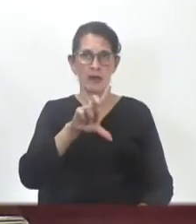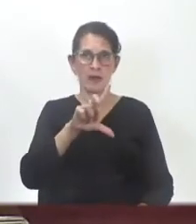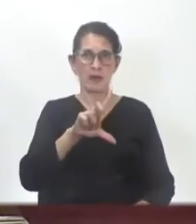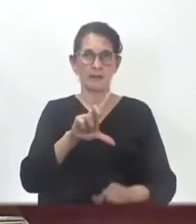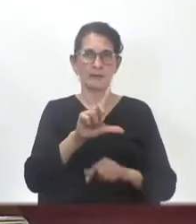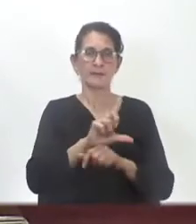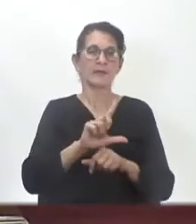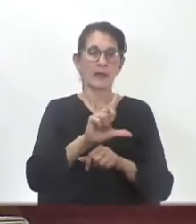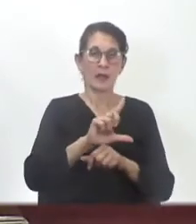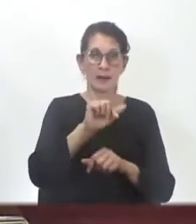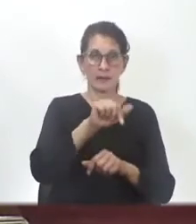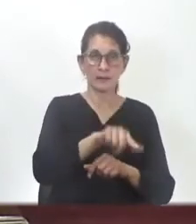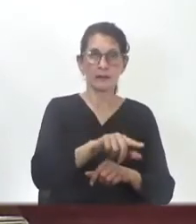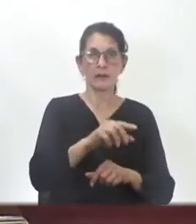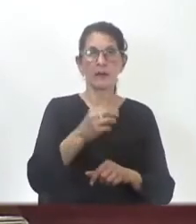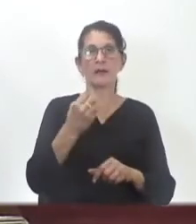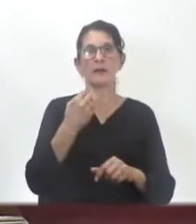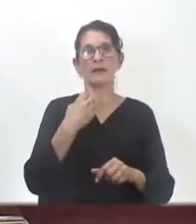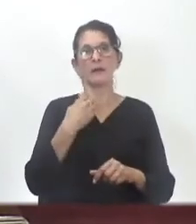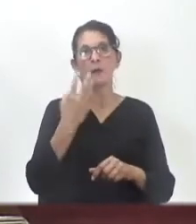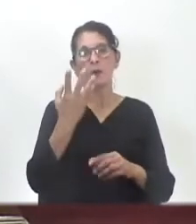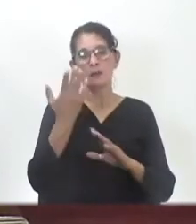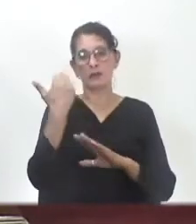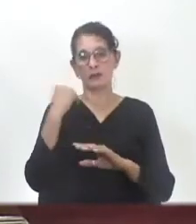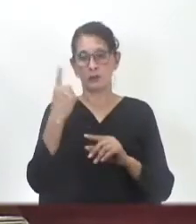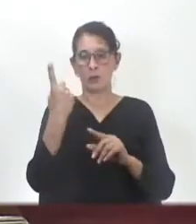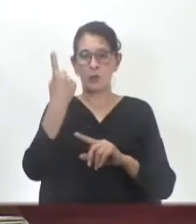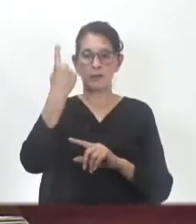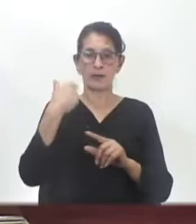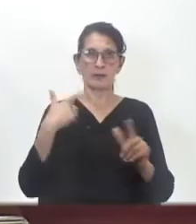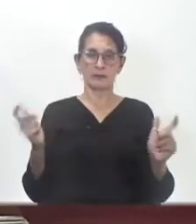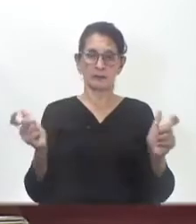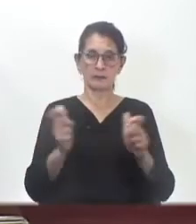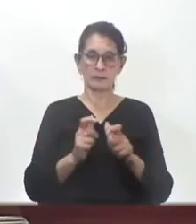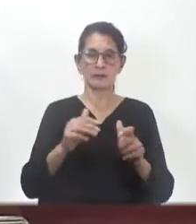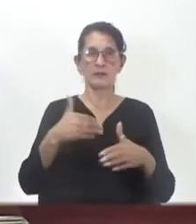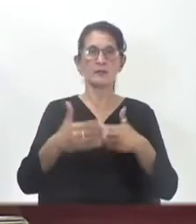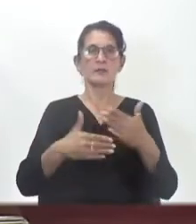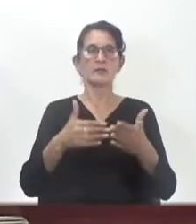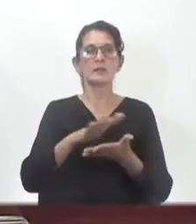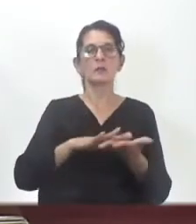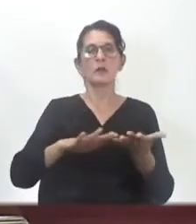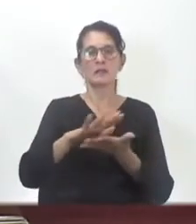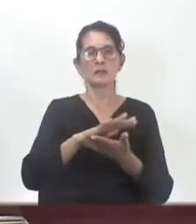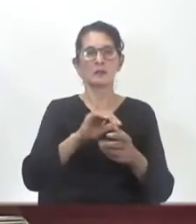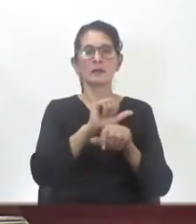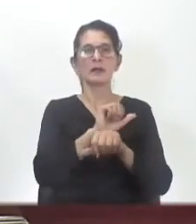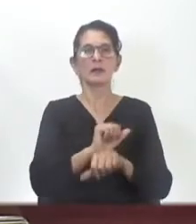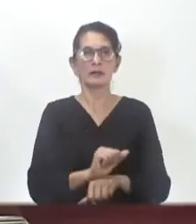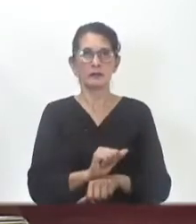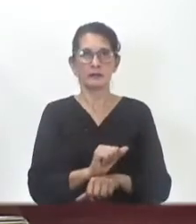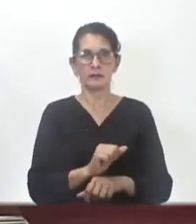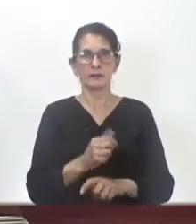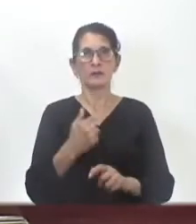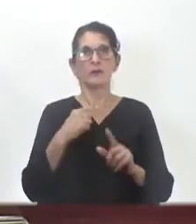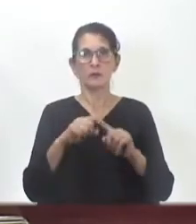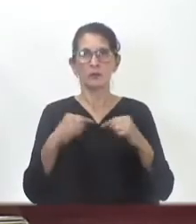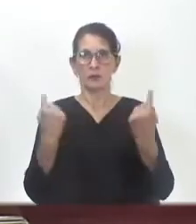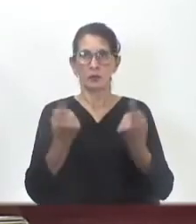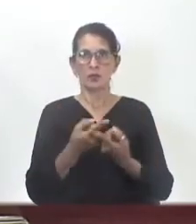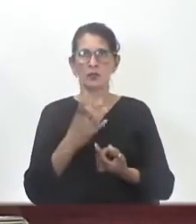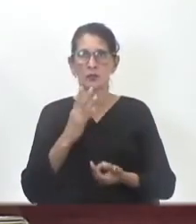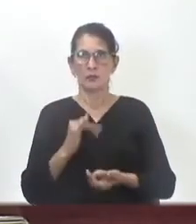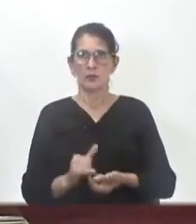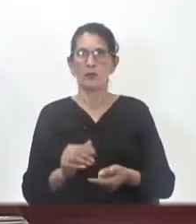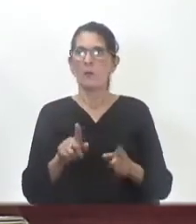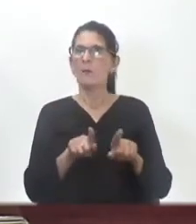primeras sesiones que tuvimos nosotros en la Comisión de Seguimiento de Situación Carcelaria, o sea que los legisladores lo tenemos. Fueron la